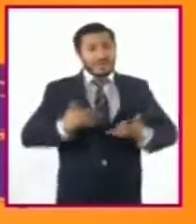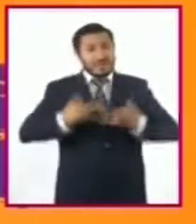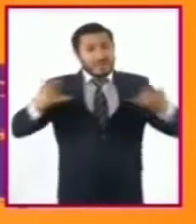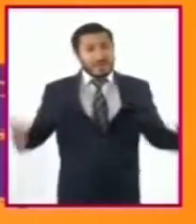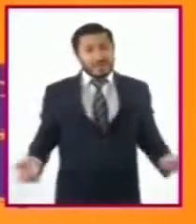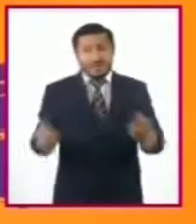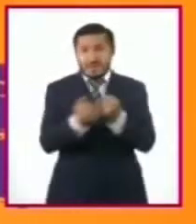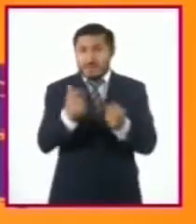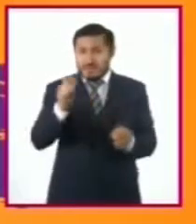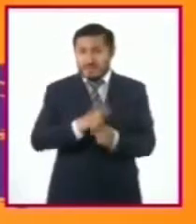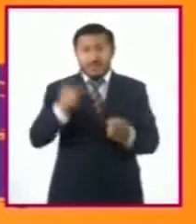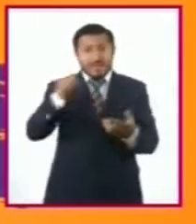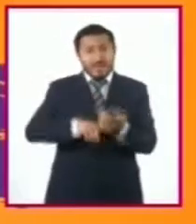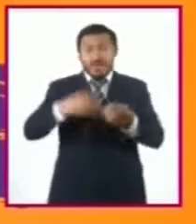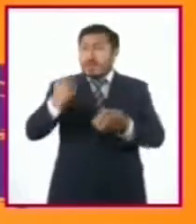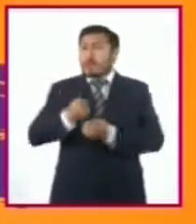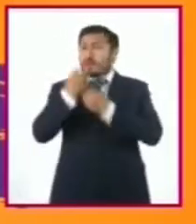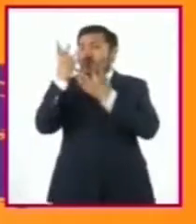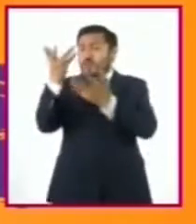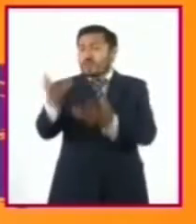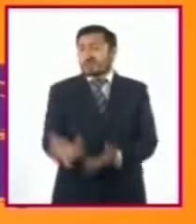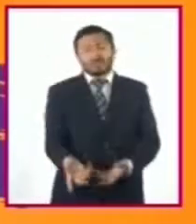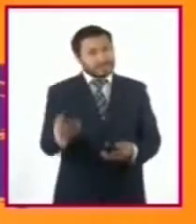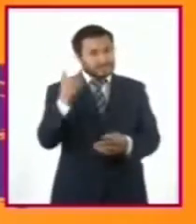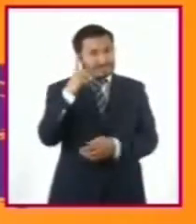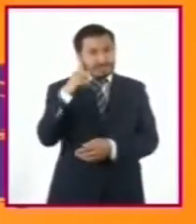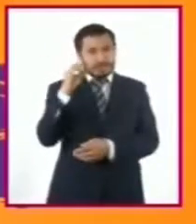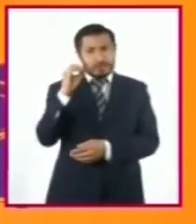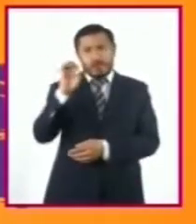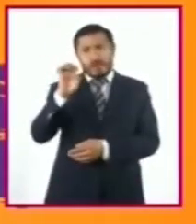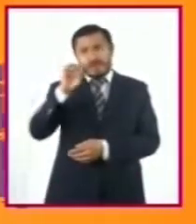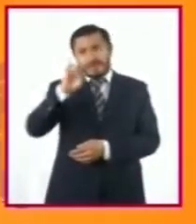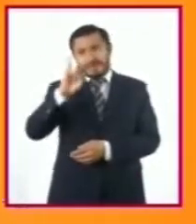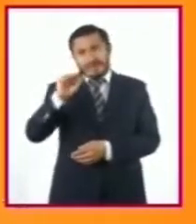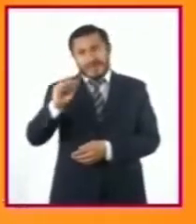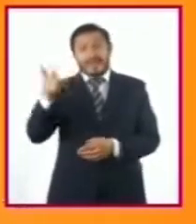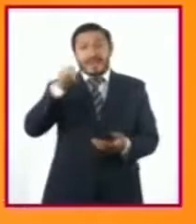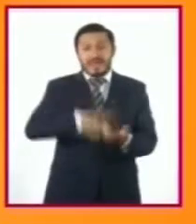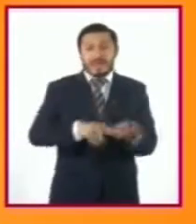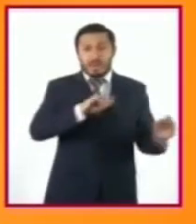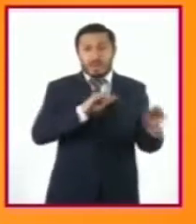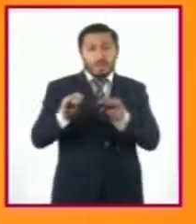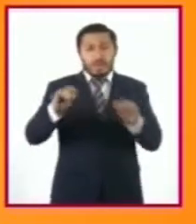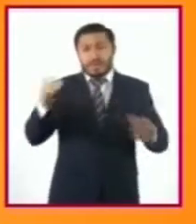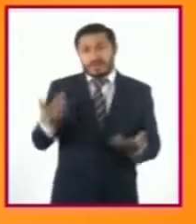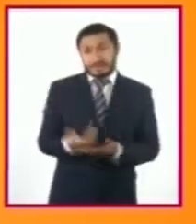la poesía dentro de un movimiento literario y lean la información para que puedan